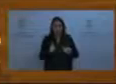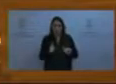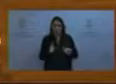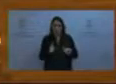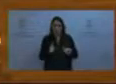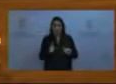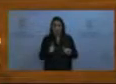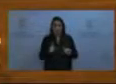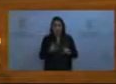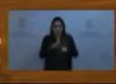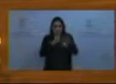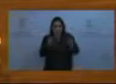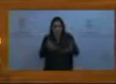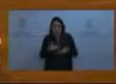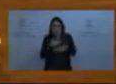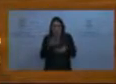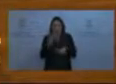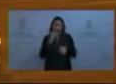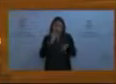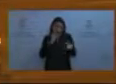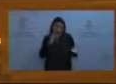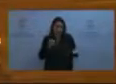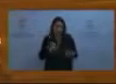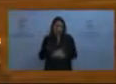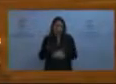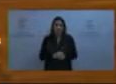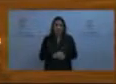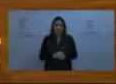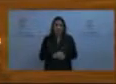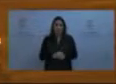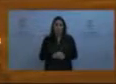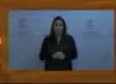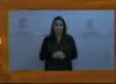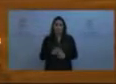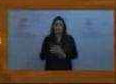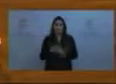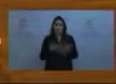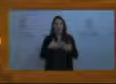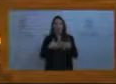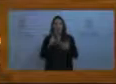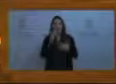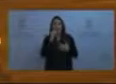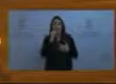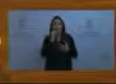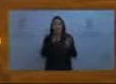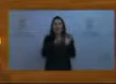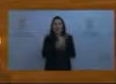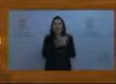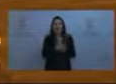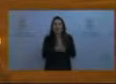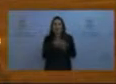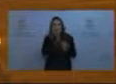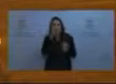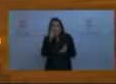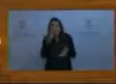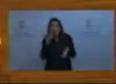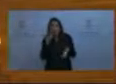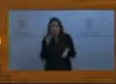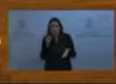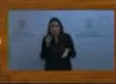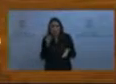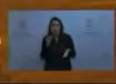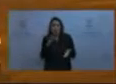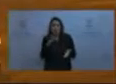en el mundo, en Grecia en este caso. Fue un autor griego el que describió cómo estos niños, porque